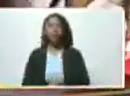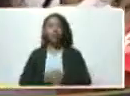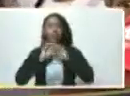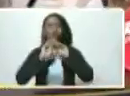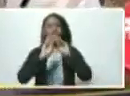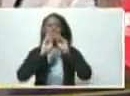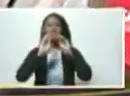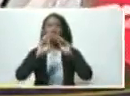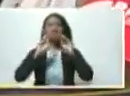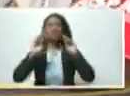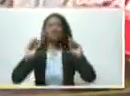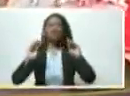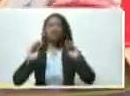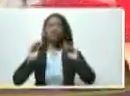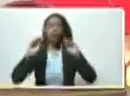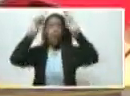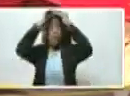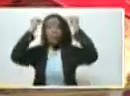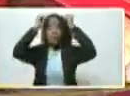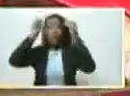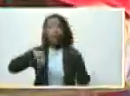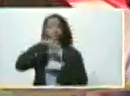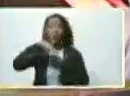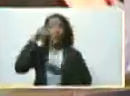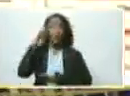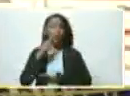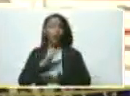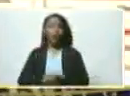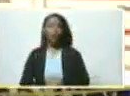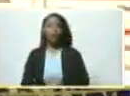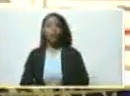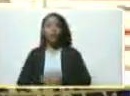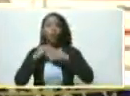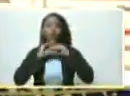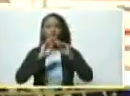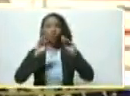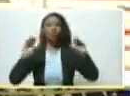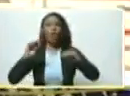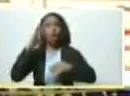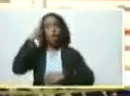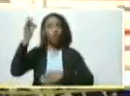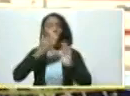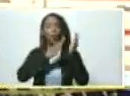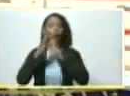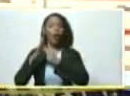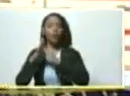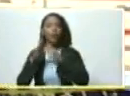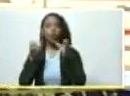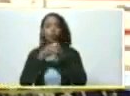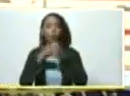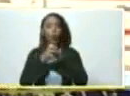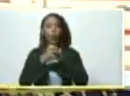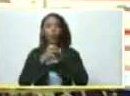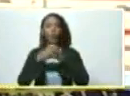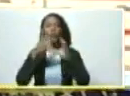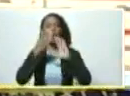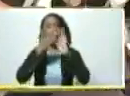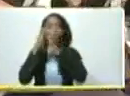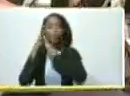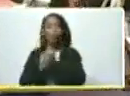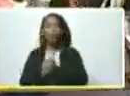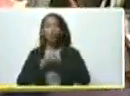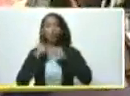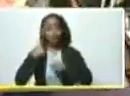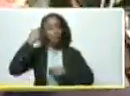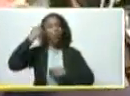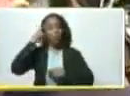convoqué a la Milicia Nacional Bolivariana, convoqué a los consejos comunales y las comunas, convoqué,